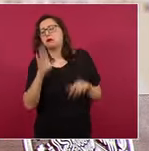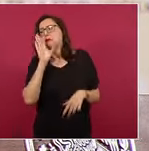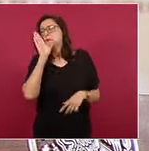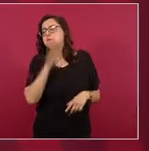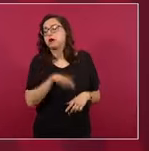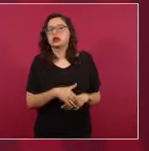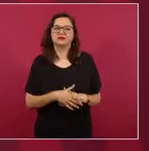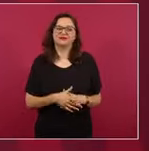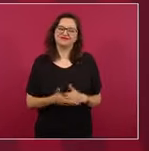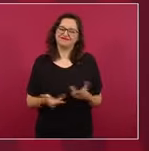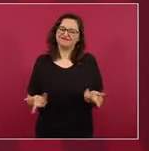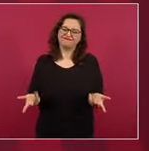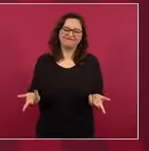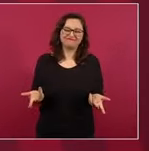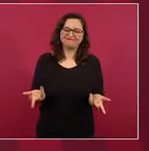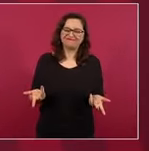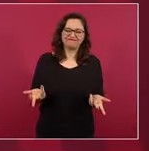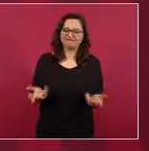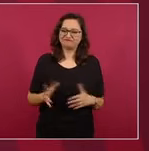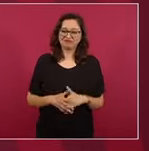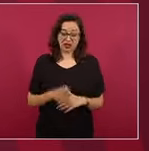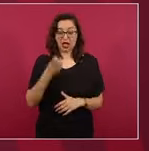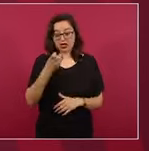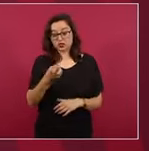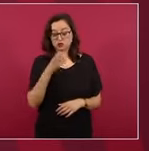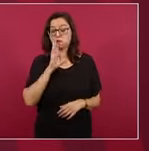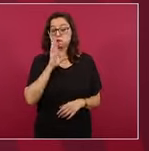y nada más.